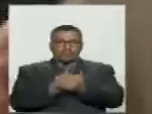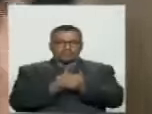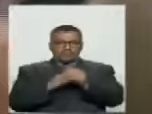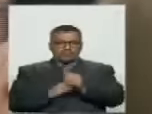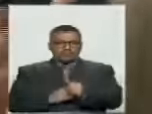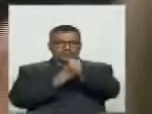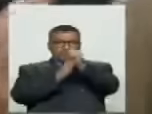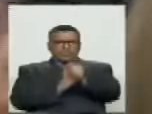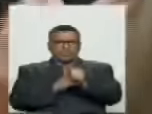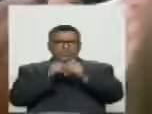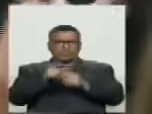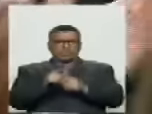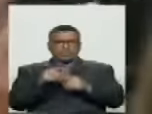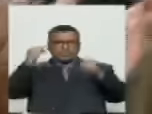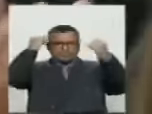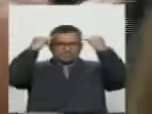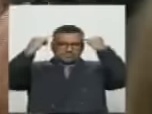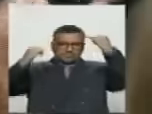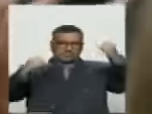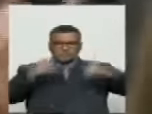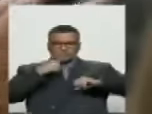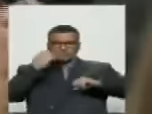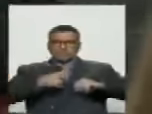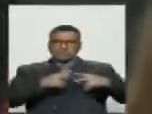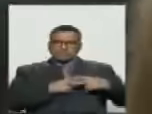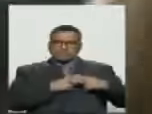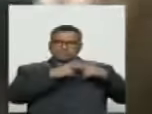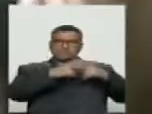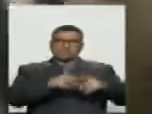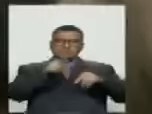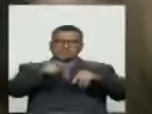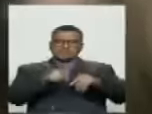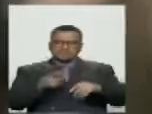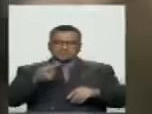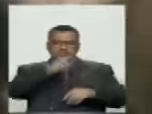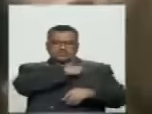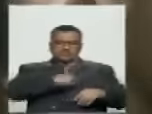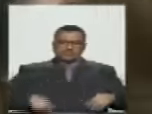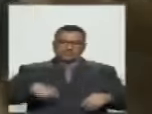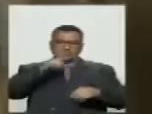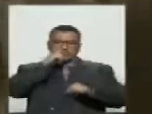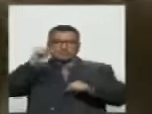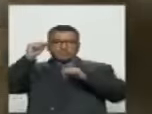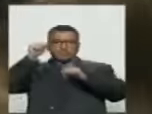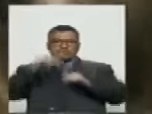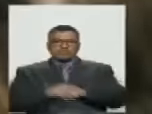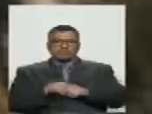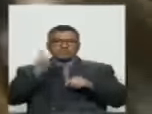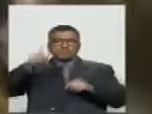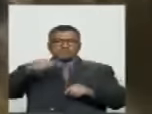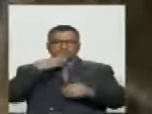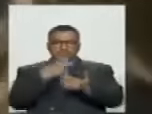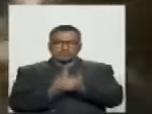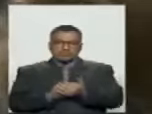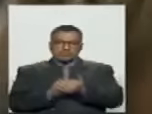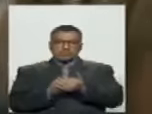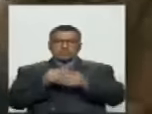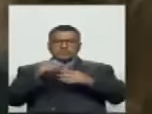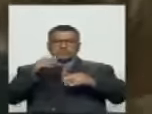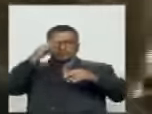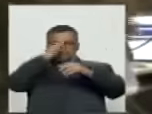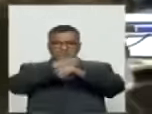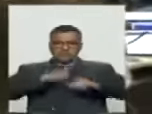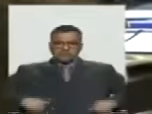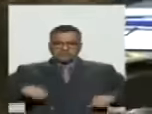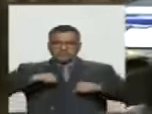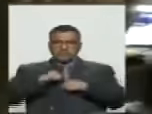conducción inteligente, audaz, valiente, corajuda del presidente Nicolás Maduro. Pero también gracias a la unidad cívico-militar